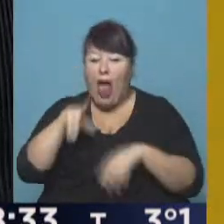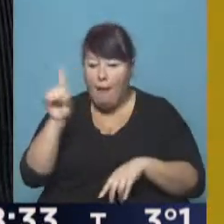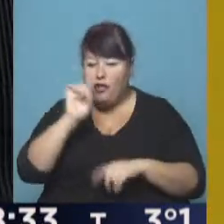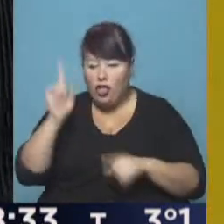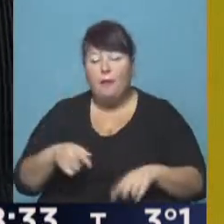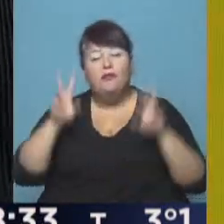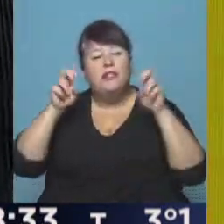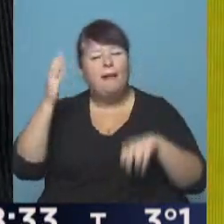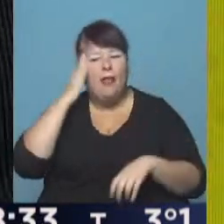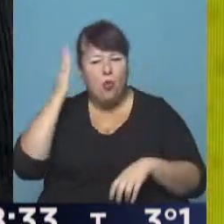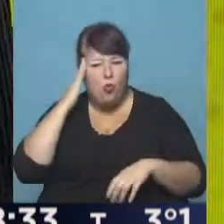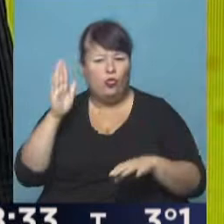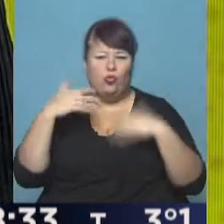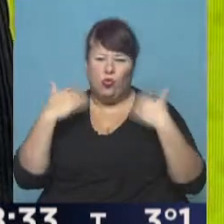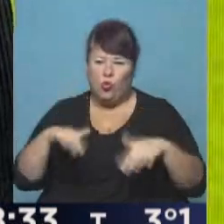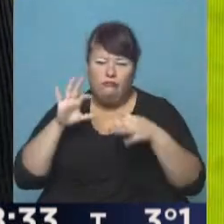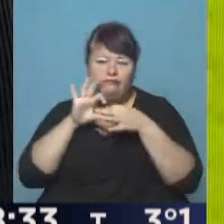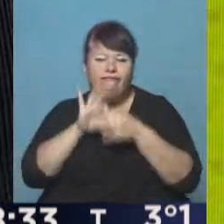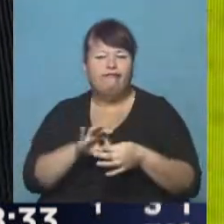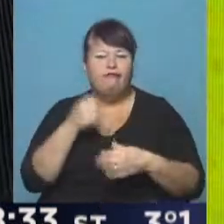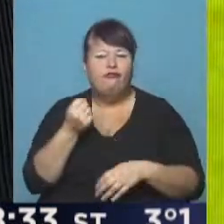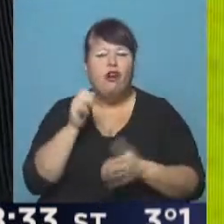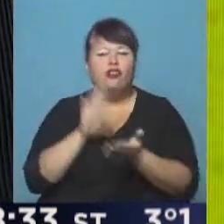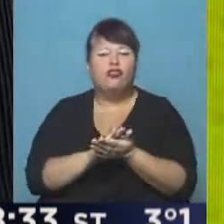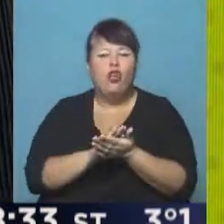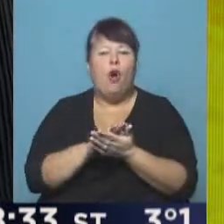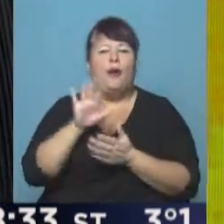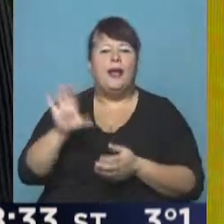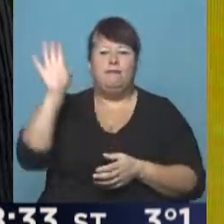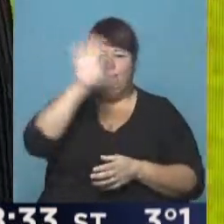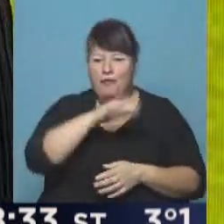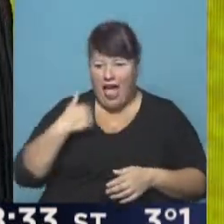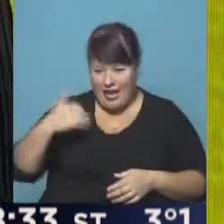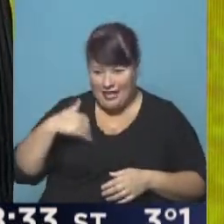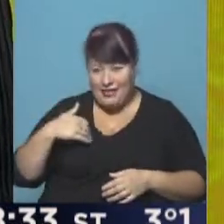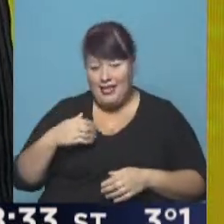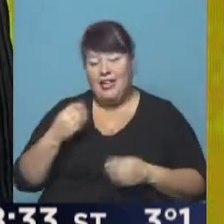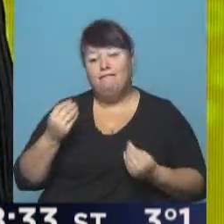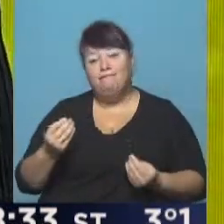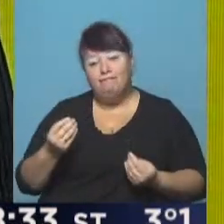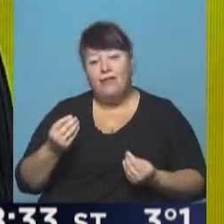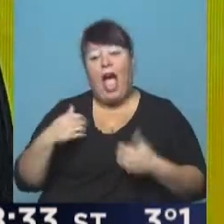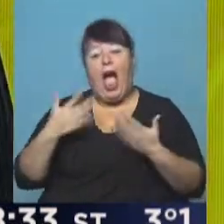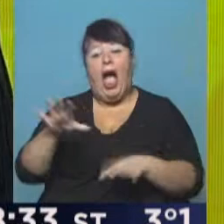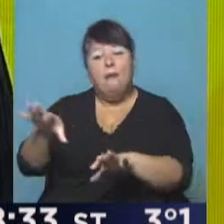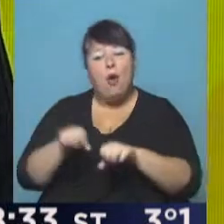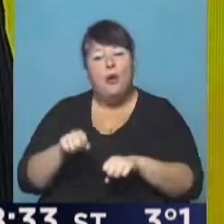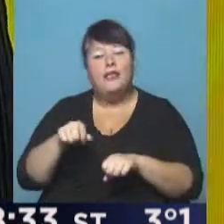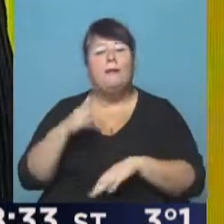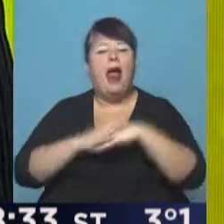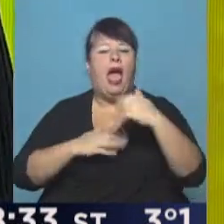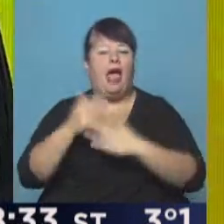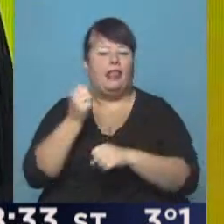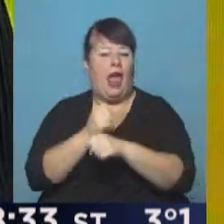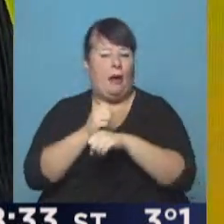hay una cuestión cultural tremendamente arraigada en ciertas partes del país que los utiliza como mano de obra